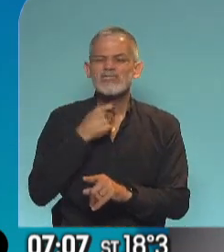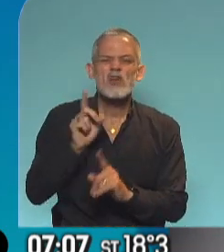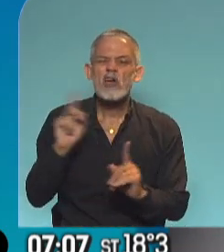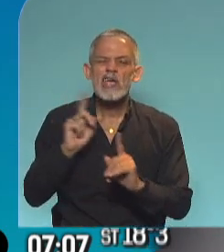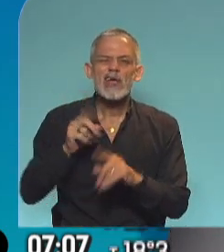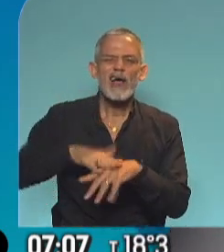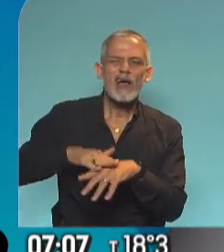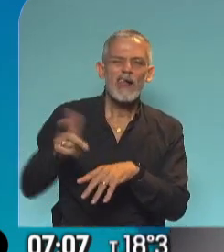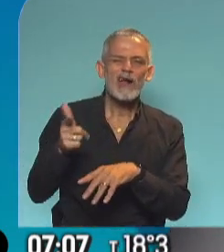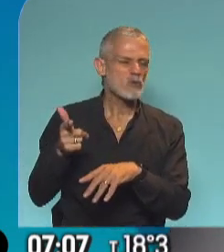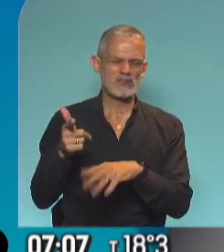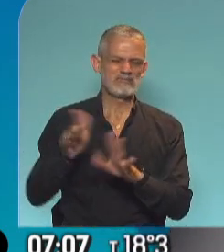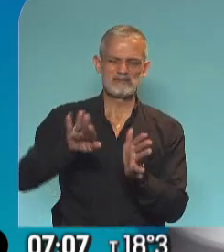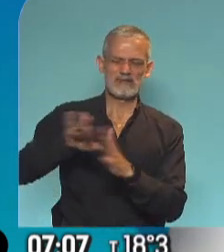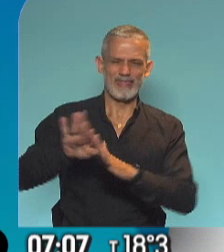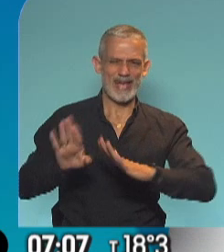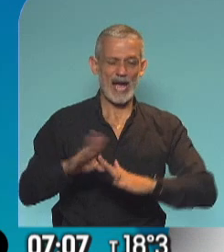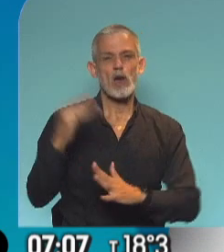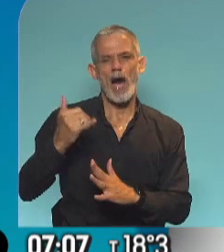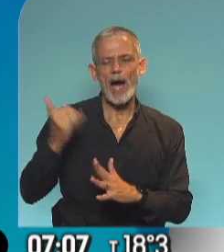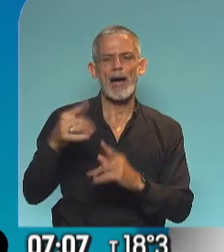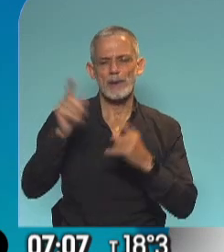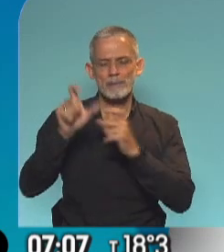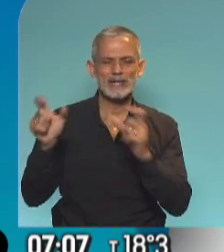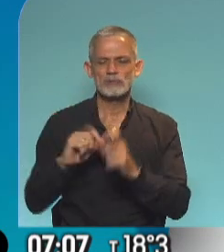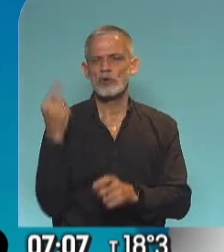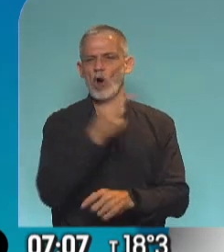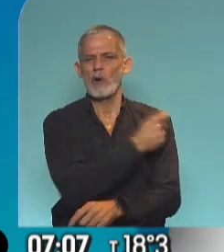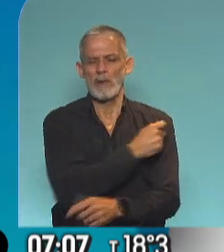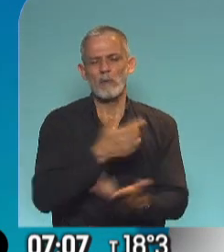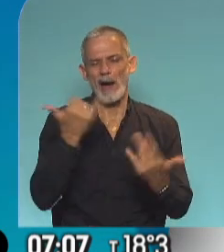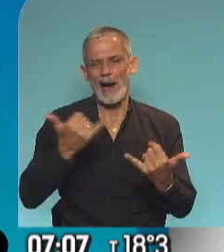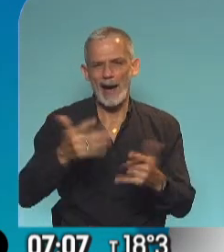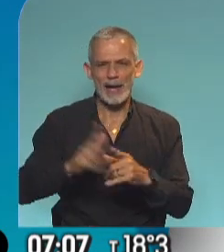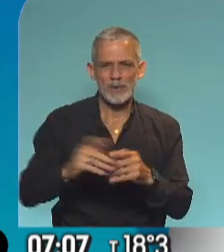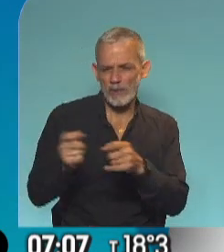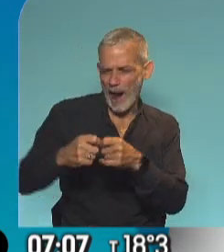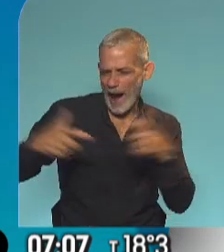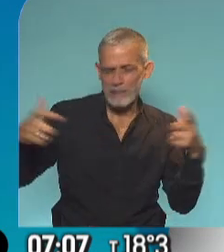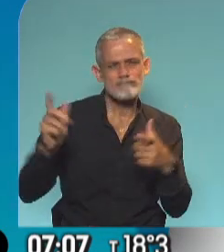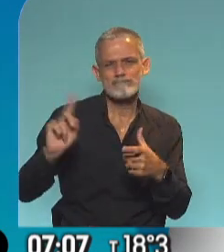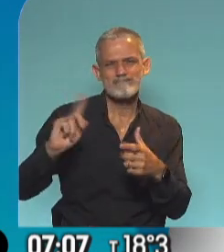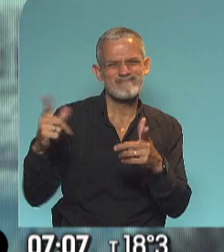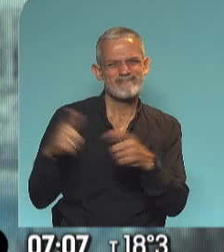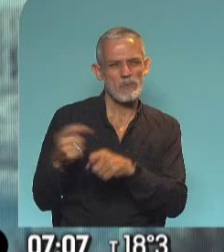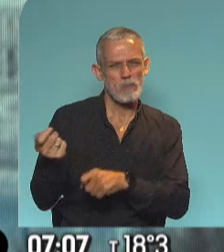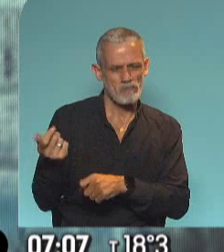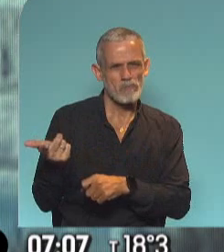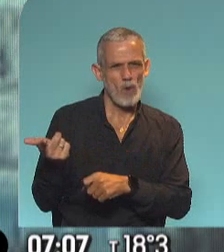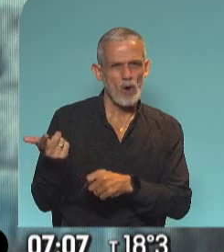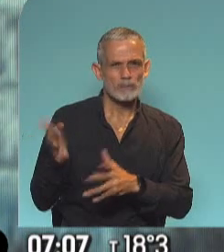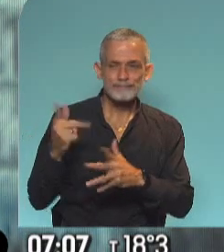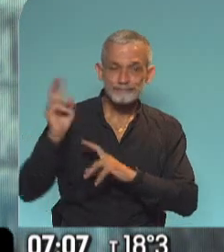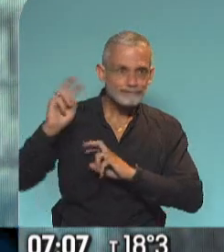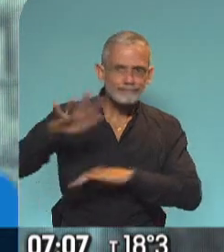de irresponsables. Existen los antivacunas, pero no son representativos, dijo, a propósito de todo el